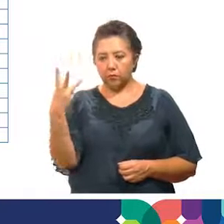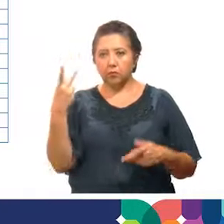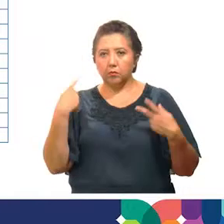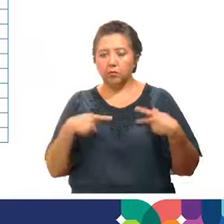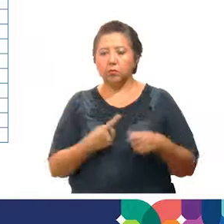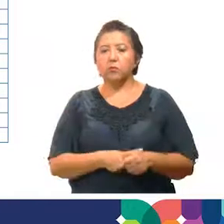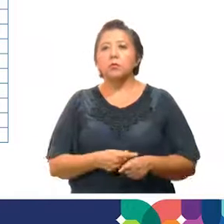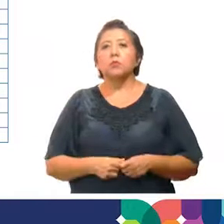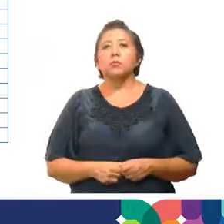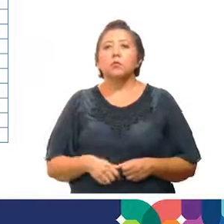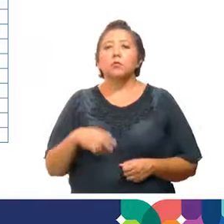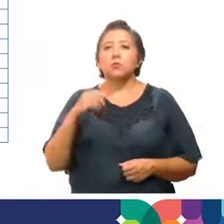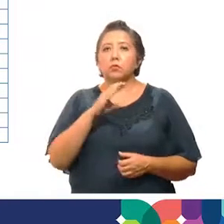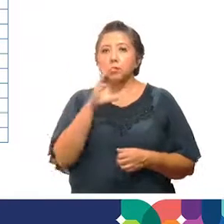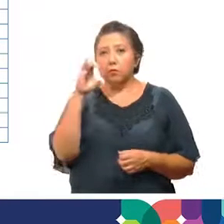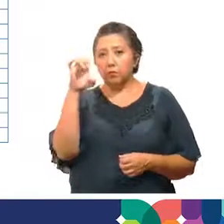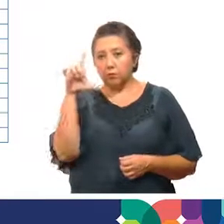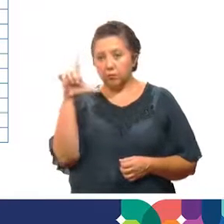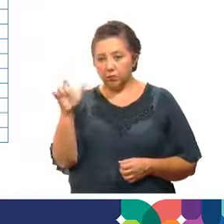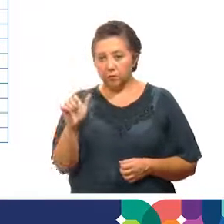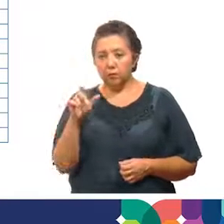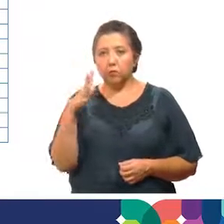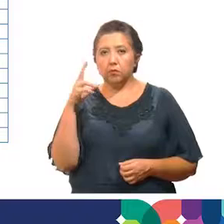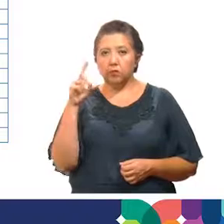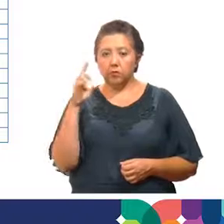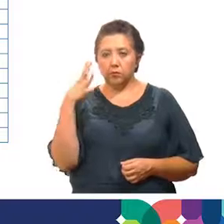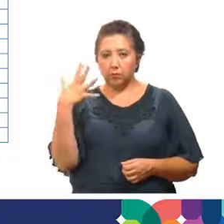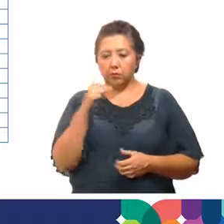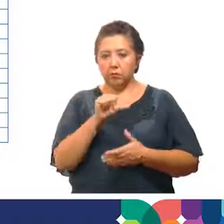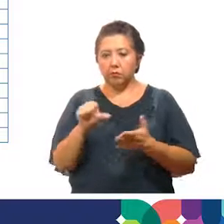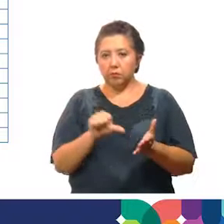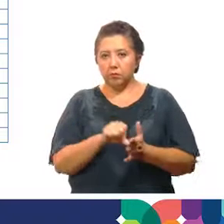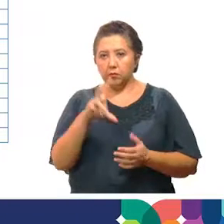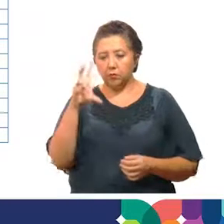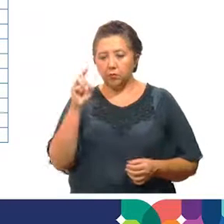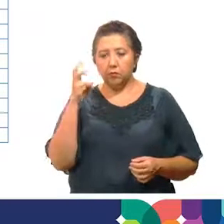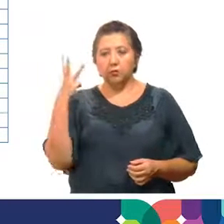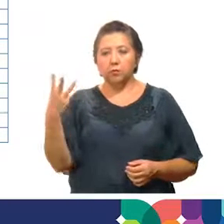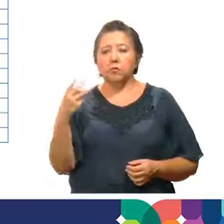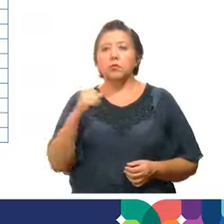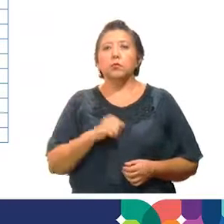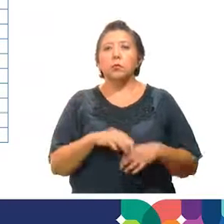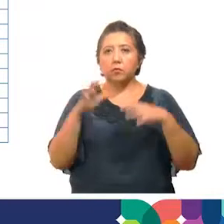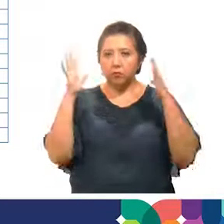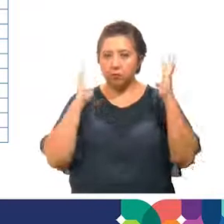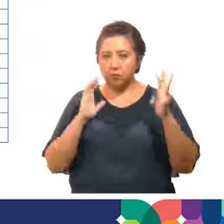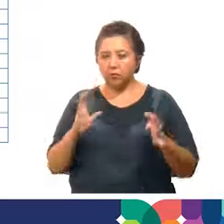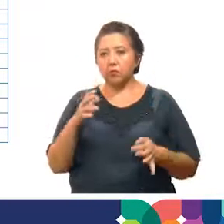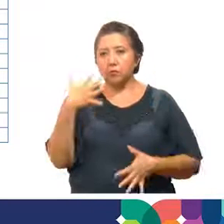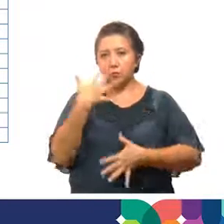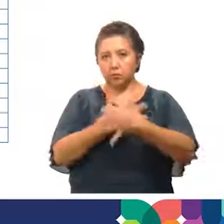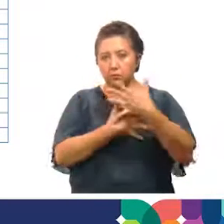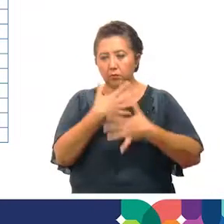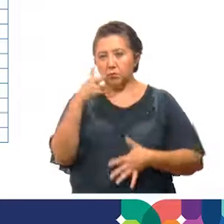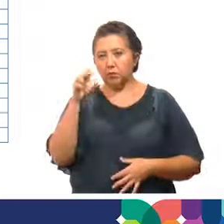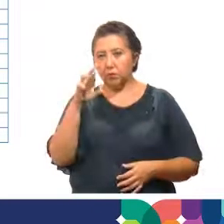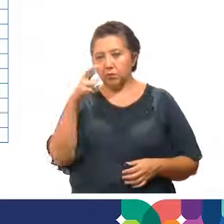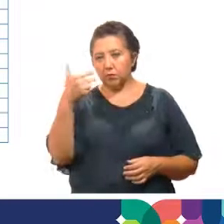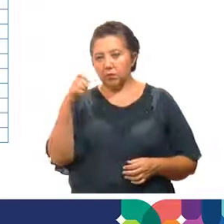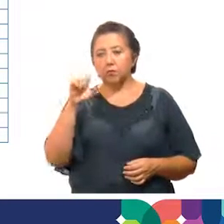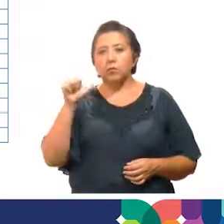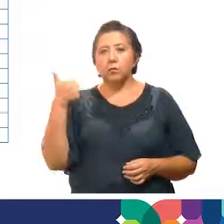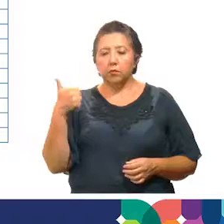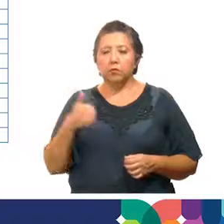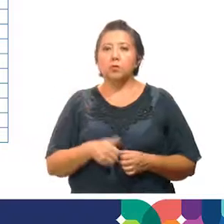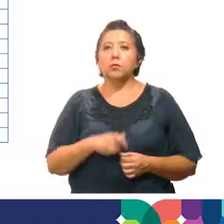personas contagiadas, Ciudad Cauquel con 35, Centro con 33, Francisco de Montejo 15, Vergel